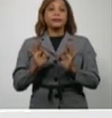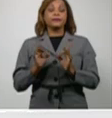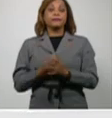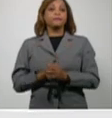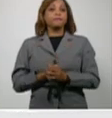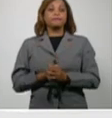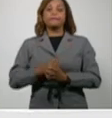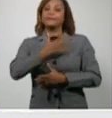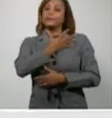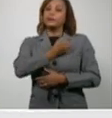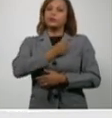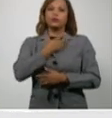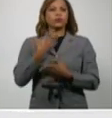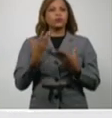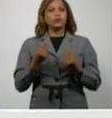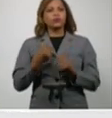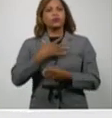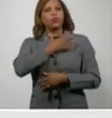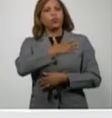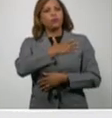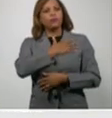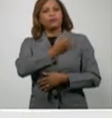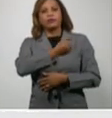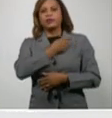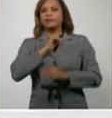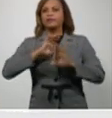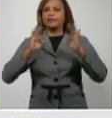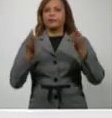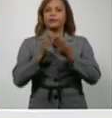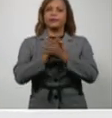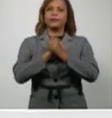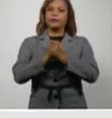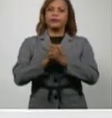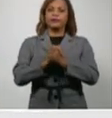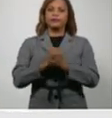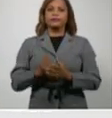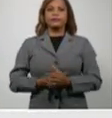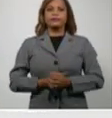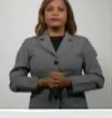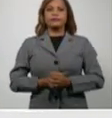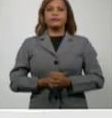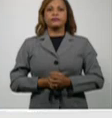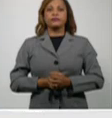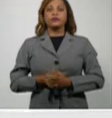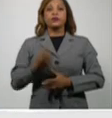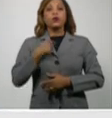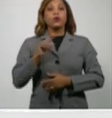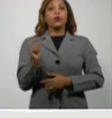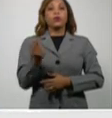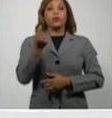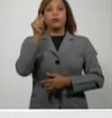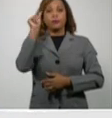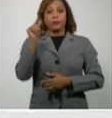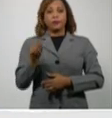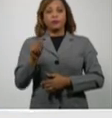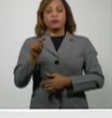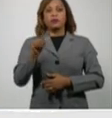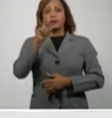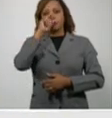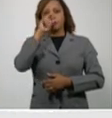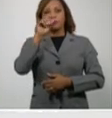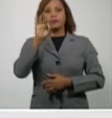lamentamos mucho y damos las condolencias a familiares y amistades. Uno es un paciente de 83